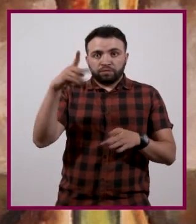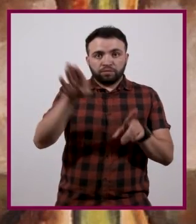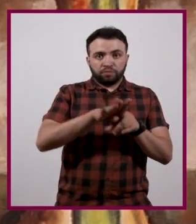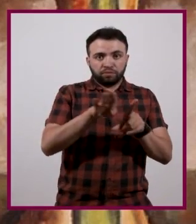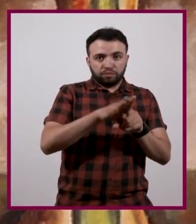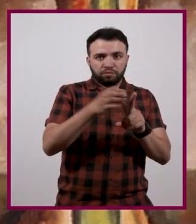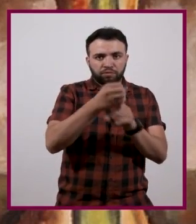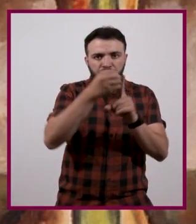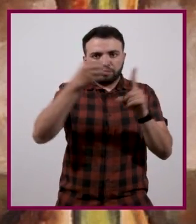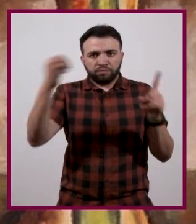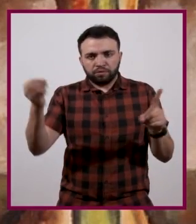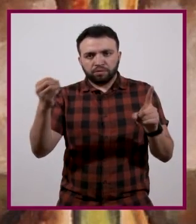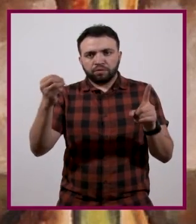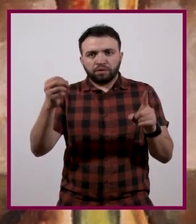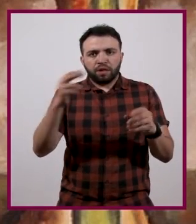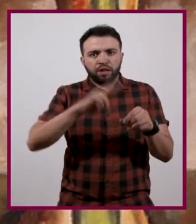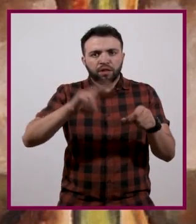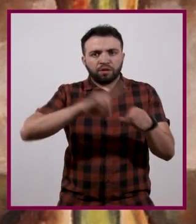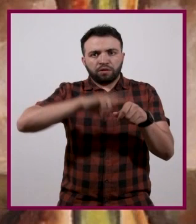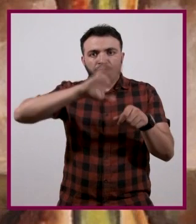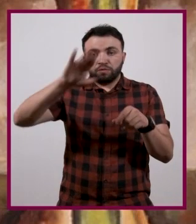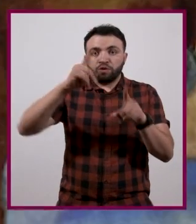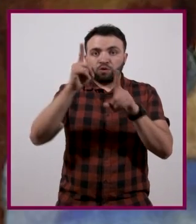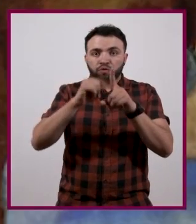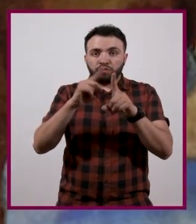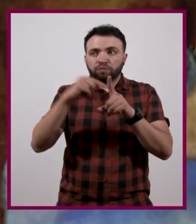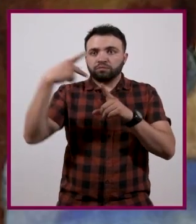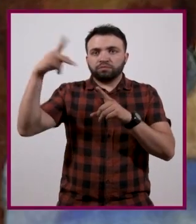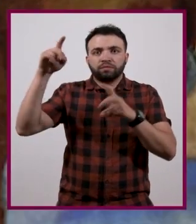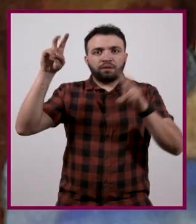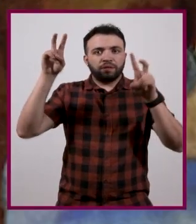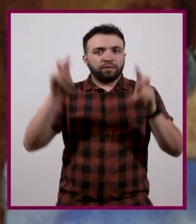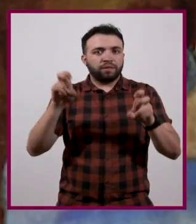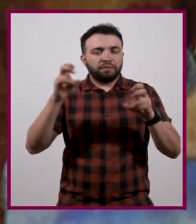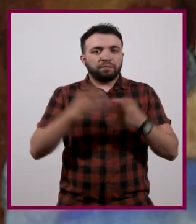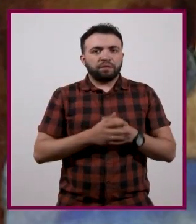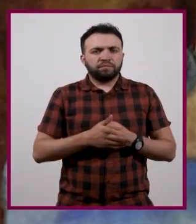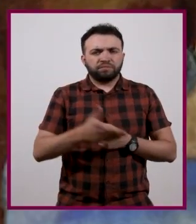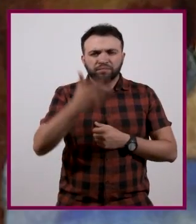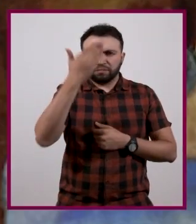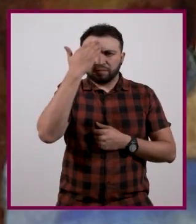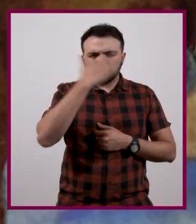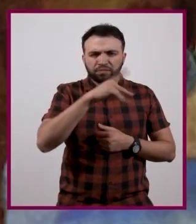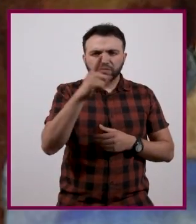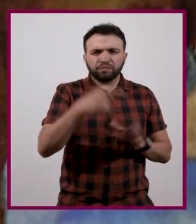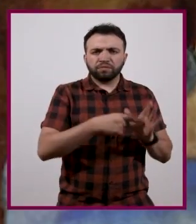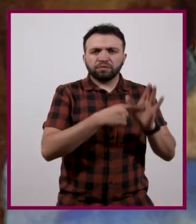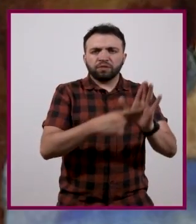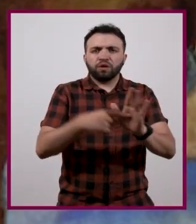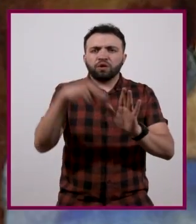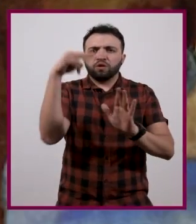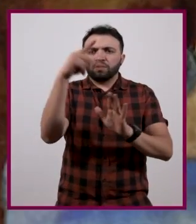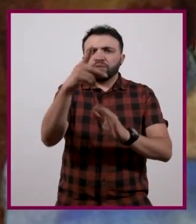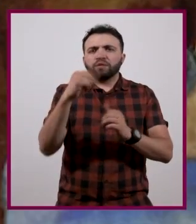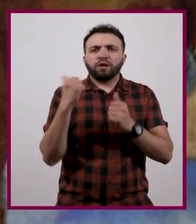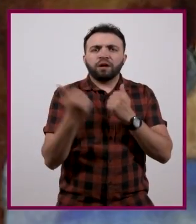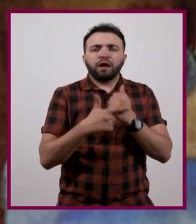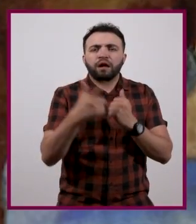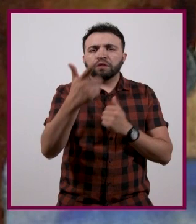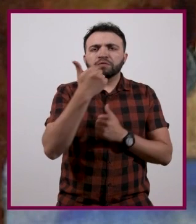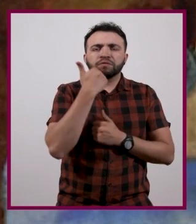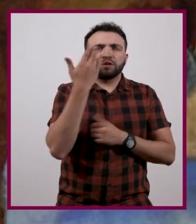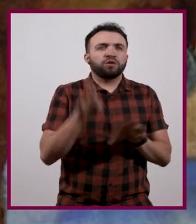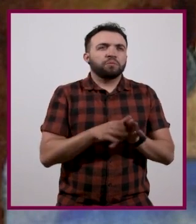naturalezas muertas, el color se convierte en un tema. Alfredo, ¿tú sabías que si propones el nombre de alguien que consideres lo